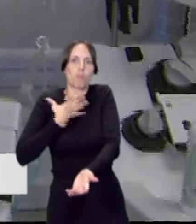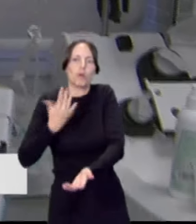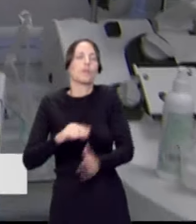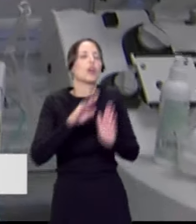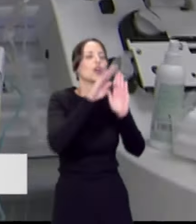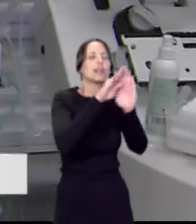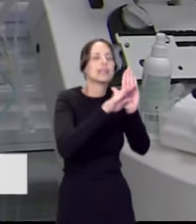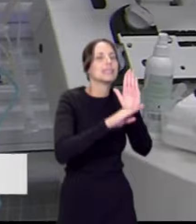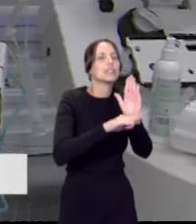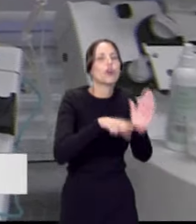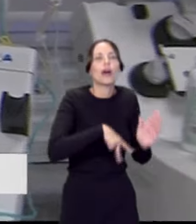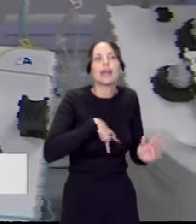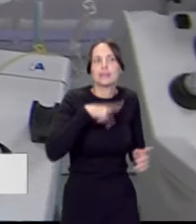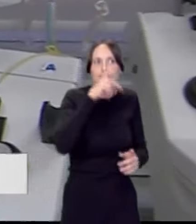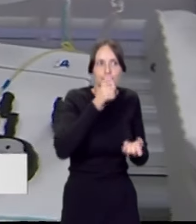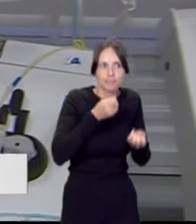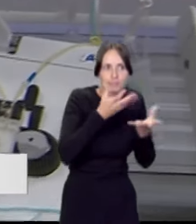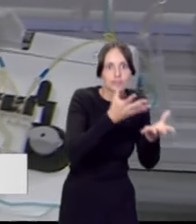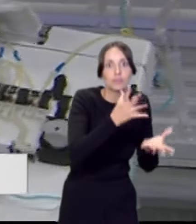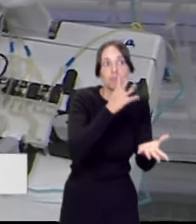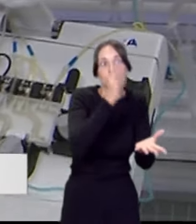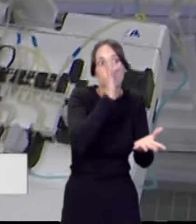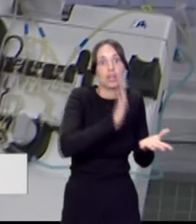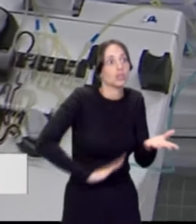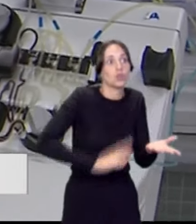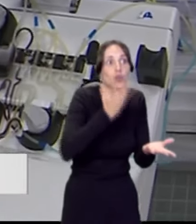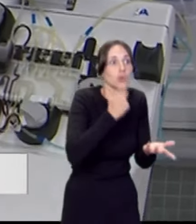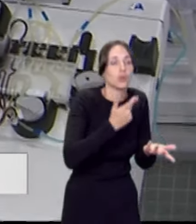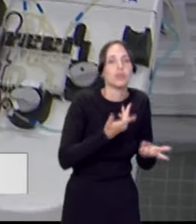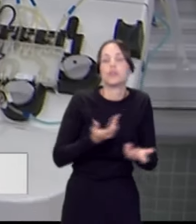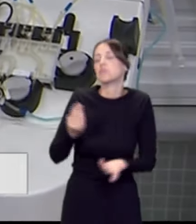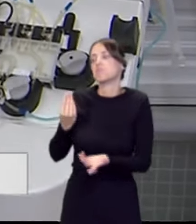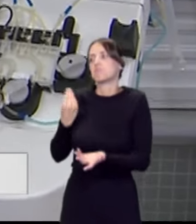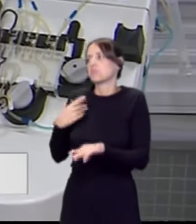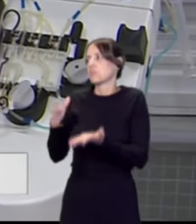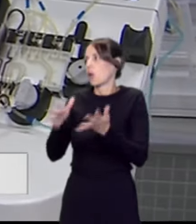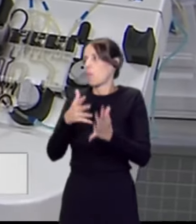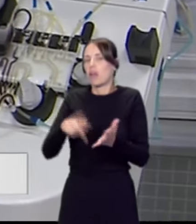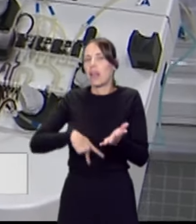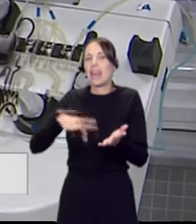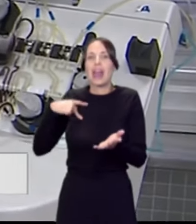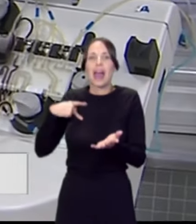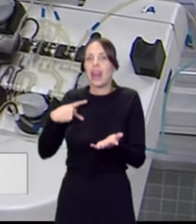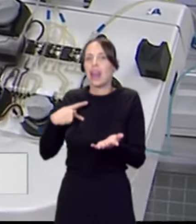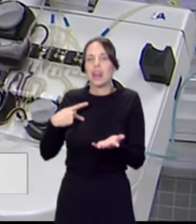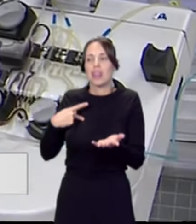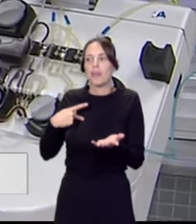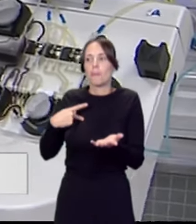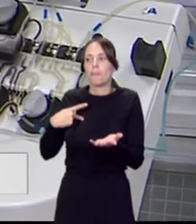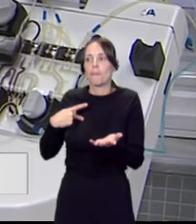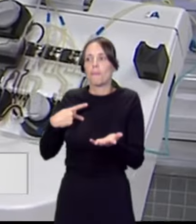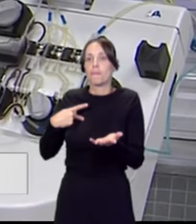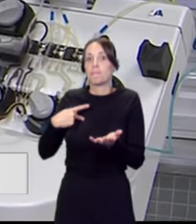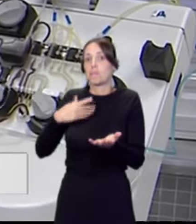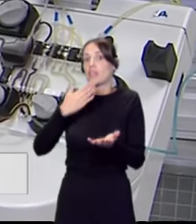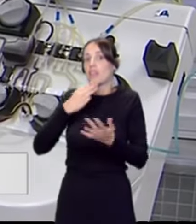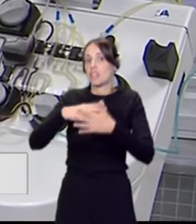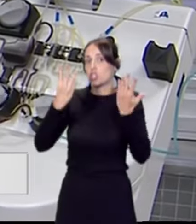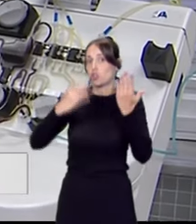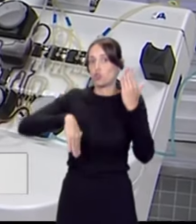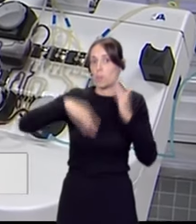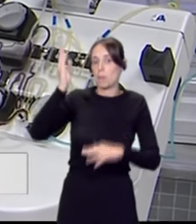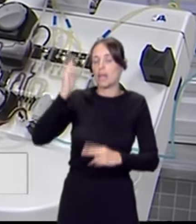de forma general, por si alguien claro. No los conoce de sí, sangre. Lo más, a grosso modo, lo más general es mayor de edad,